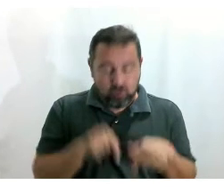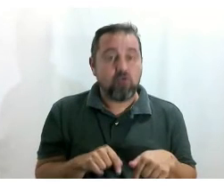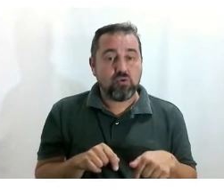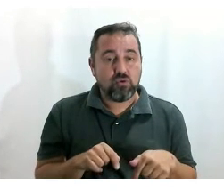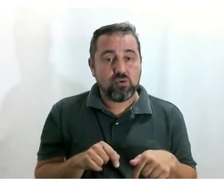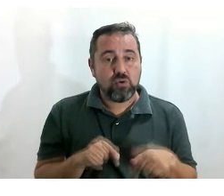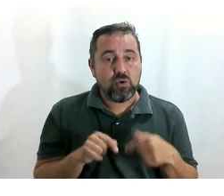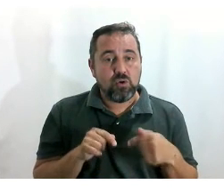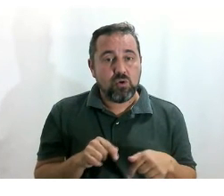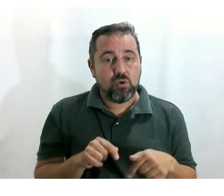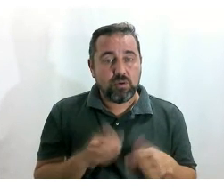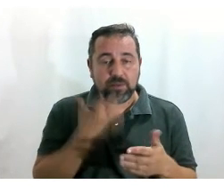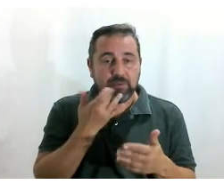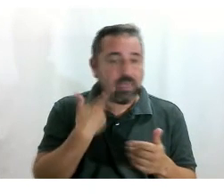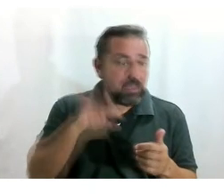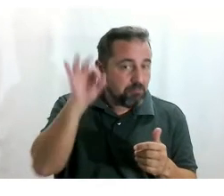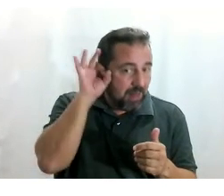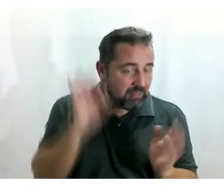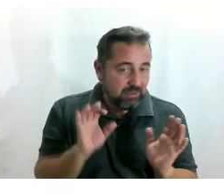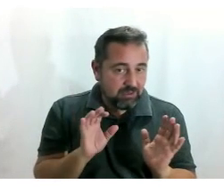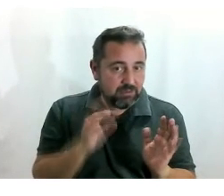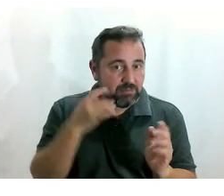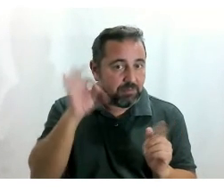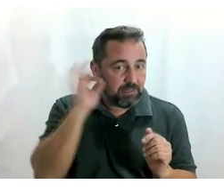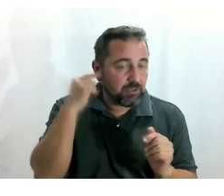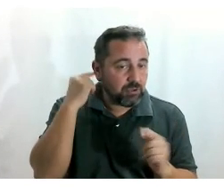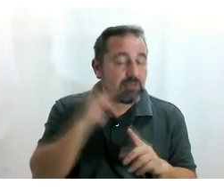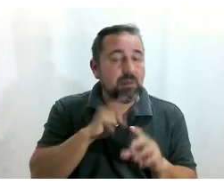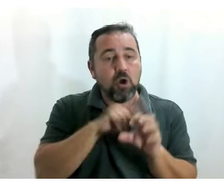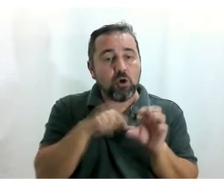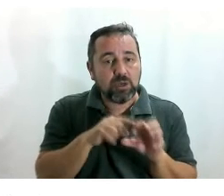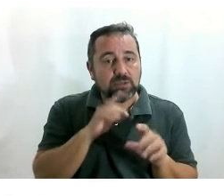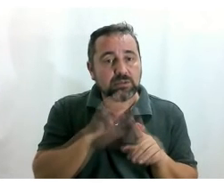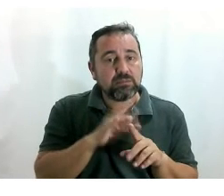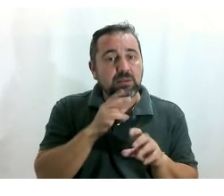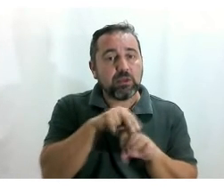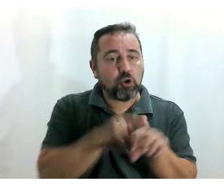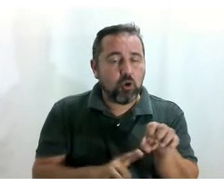portan implantes auditivos, especialmente implantes cocleares y de tronco.